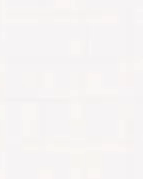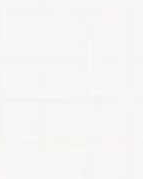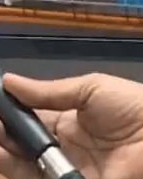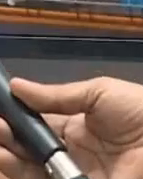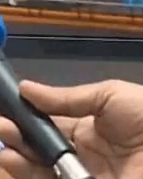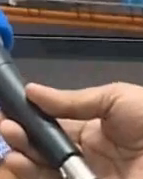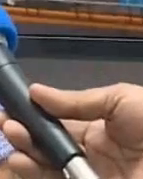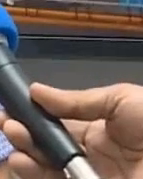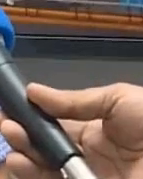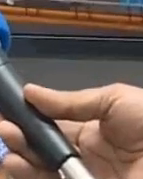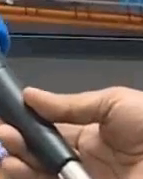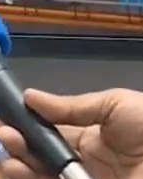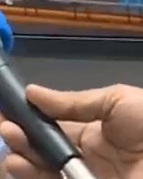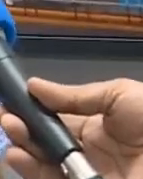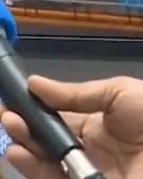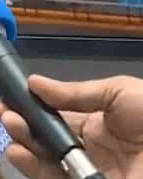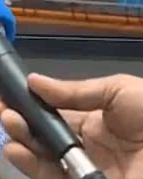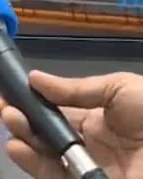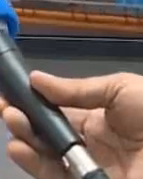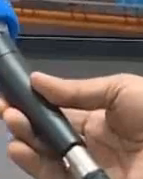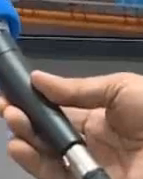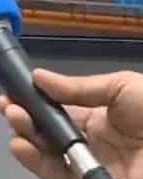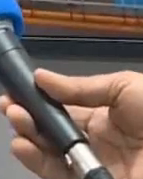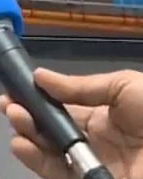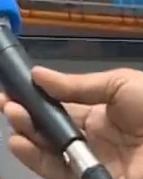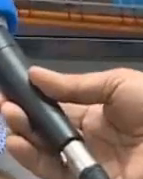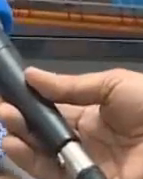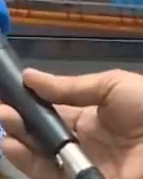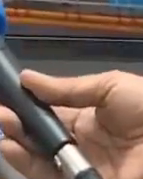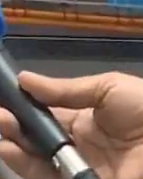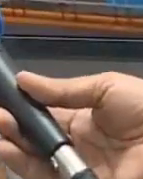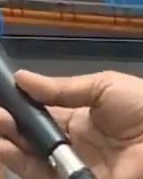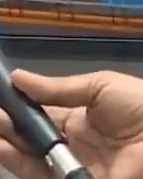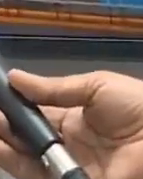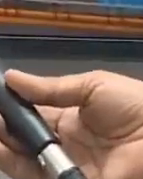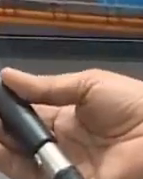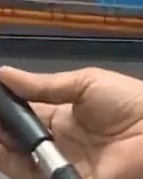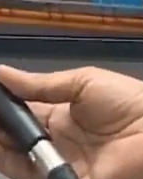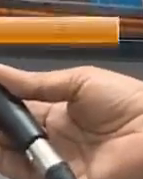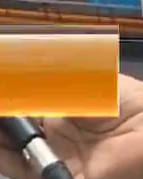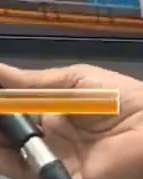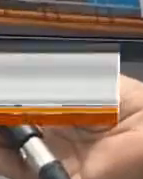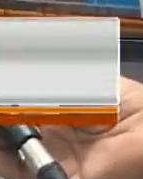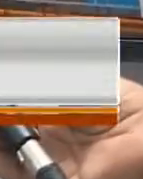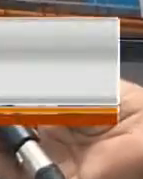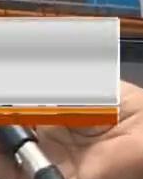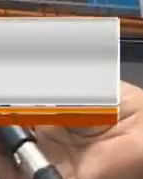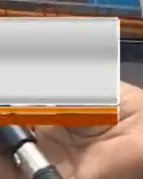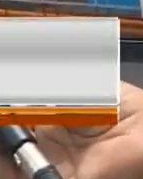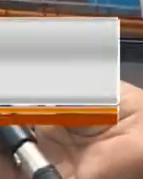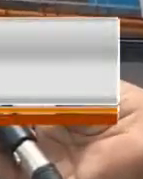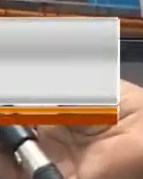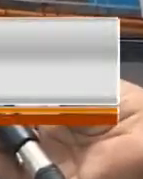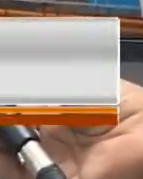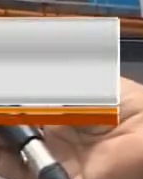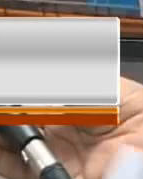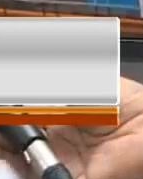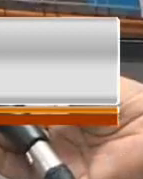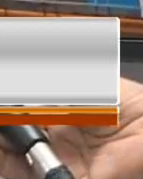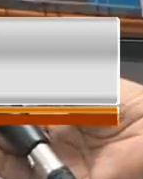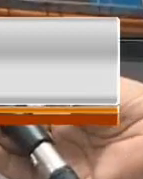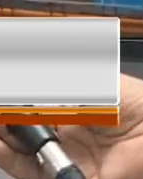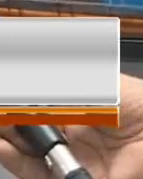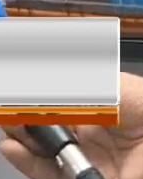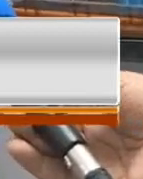hemos previsto una disponibilidad de 2955 mw con una demanda pronosticada 2650 eso a 305